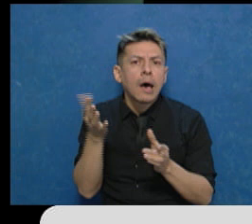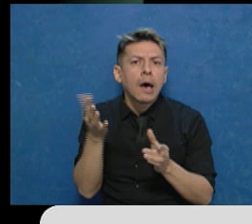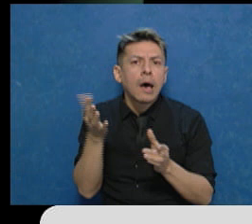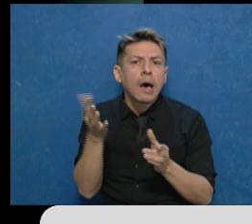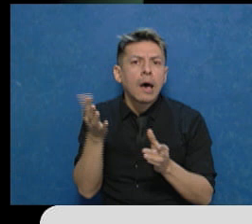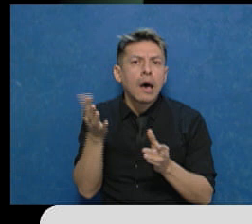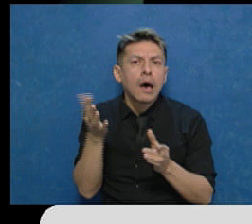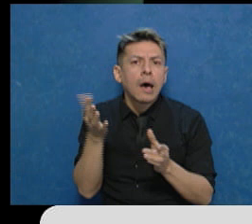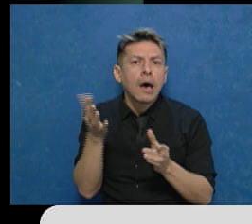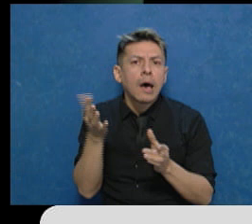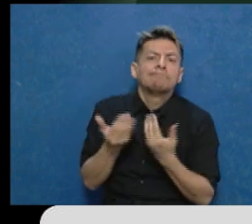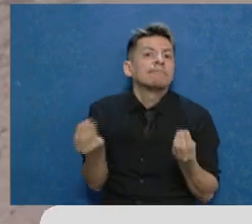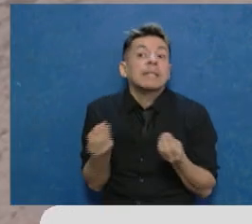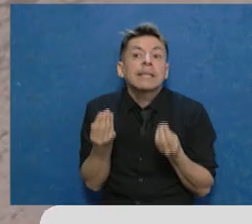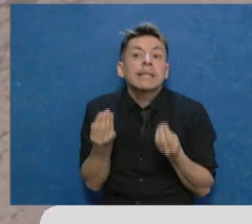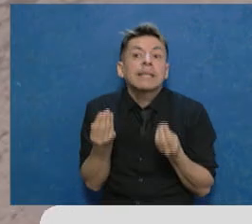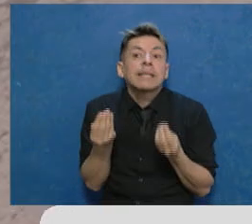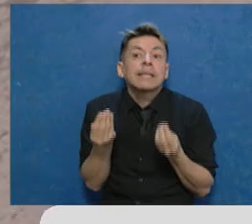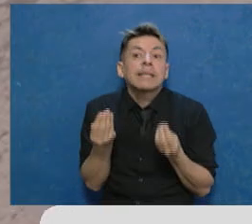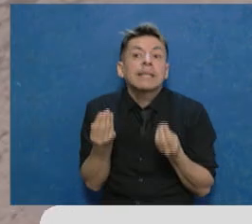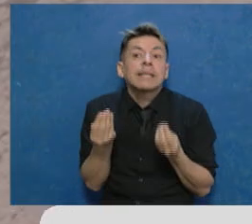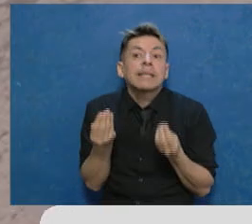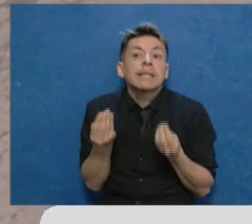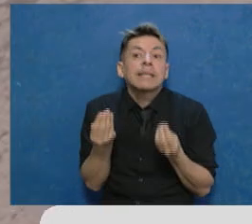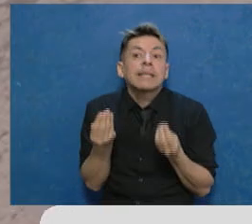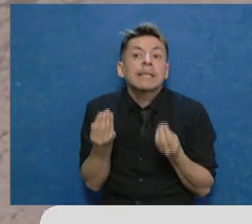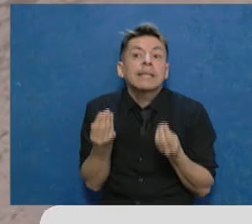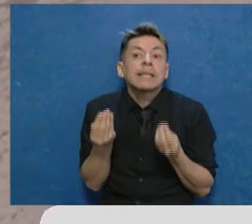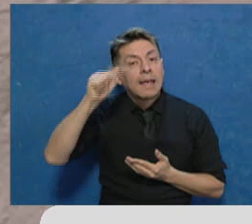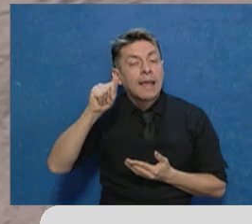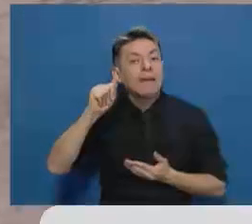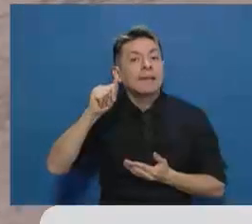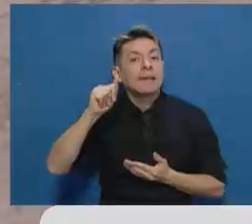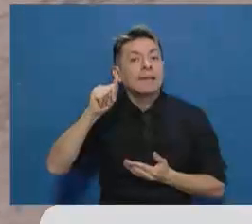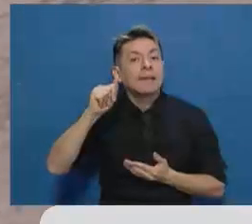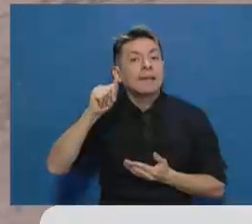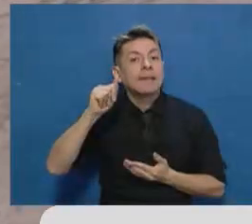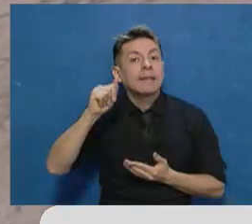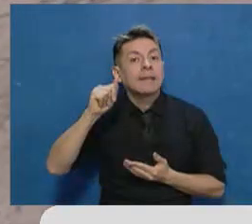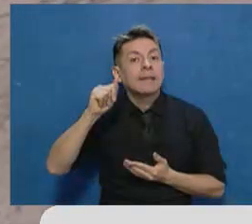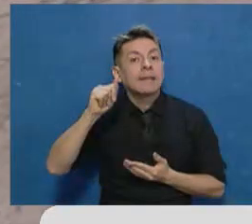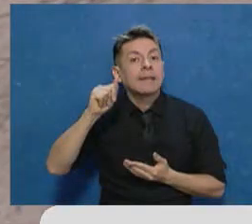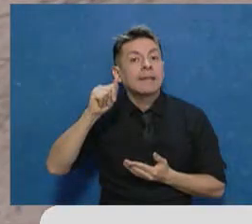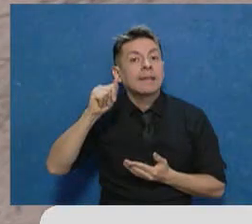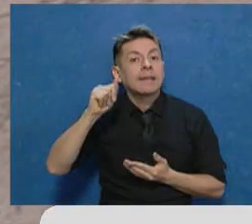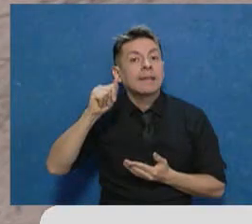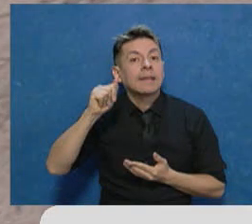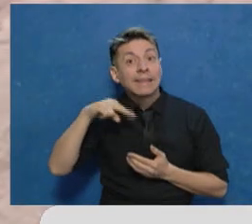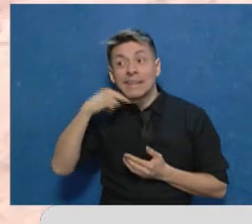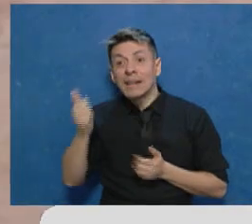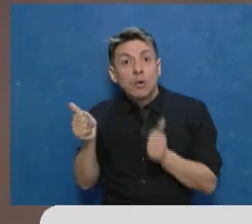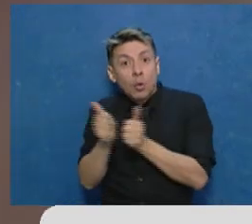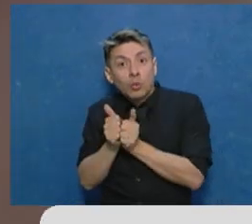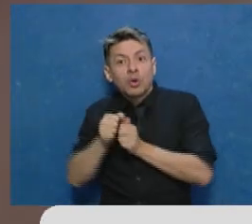algún dato. ¿Qué pasó concretamente? Estela Chamorro, de 47 años, había salido junto a su hija en